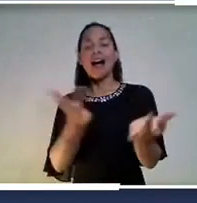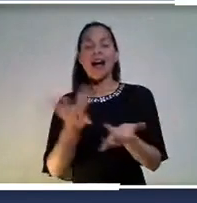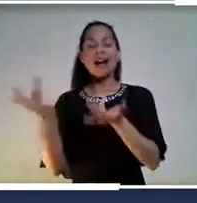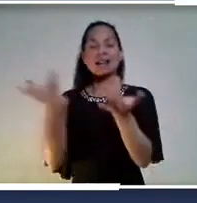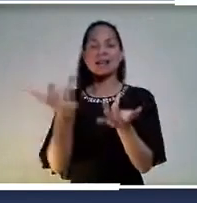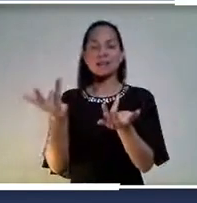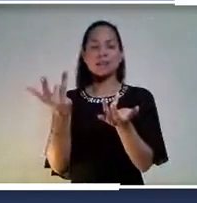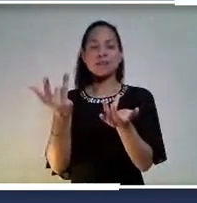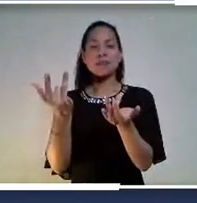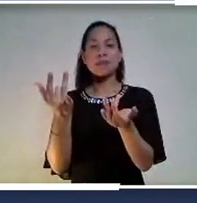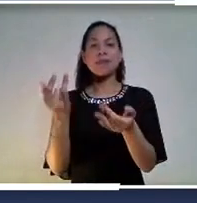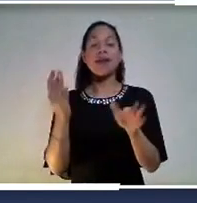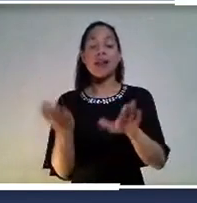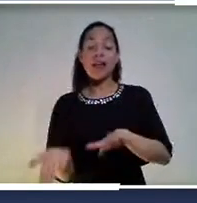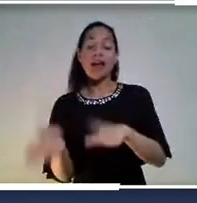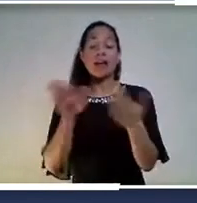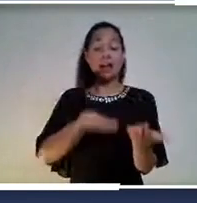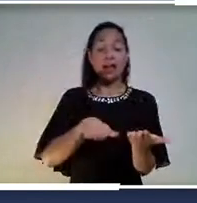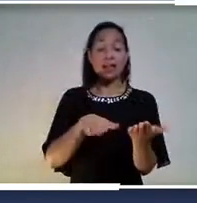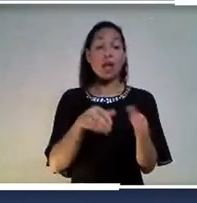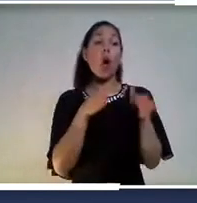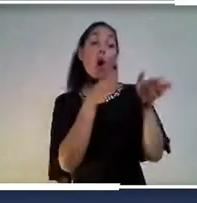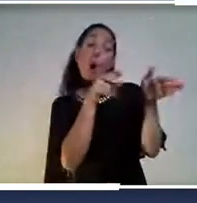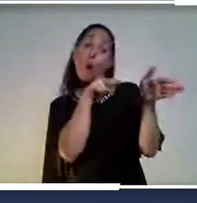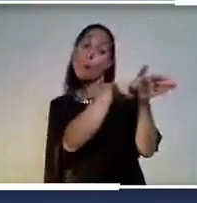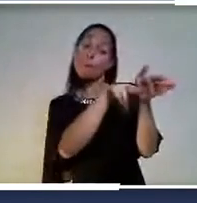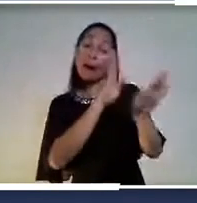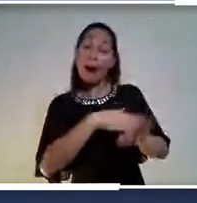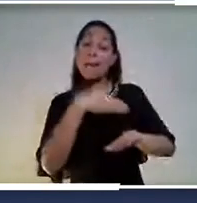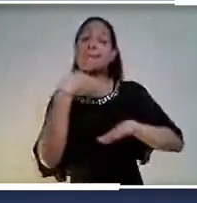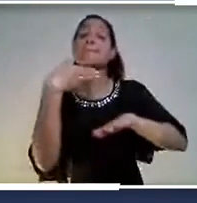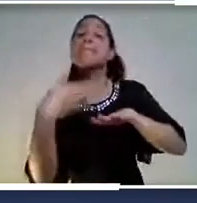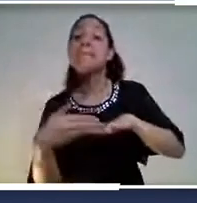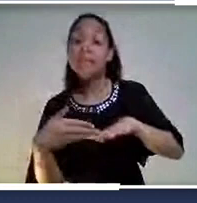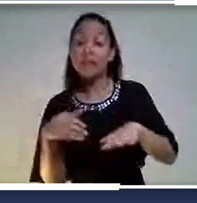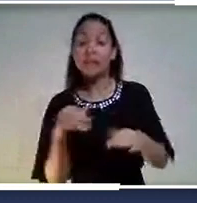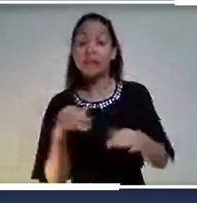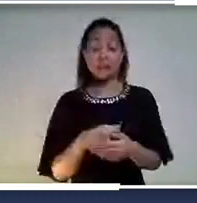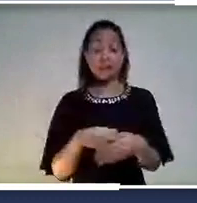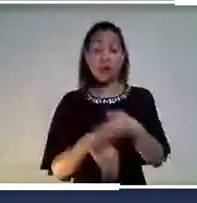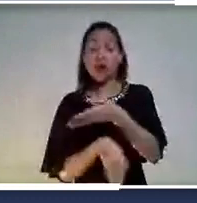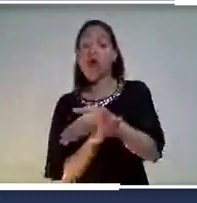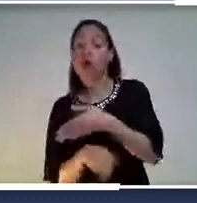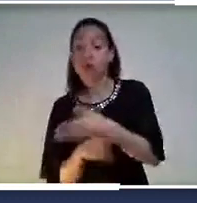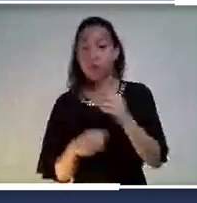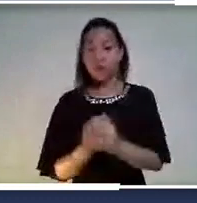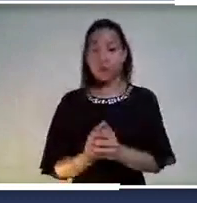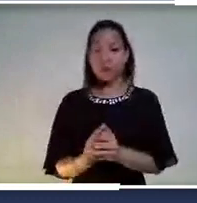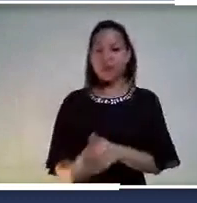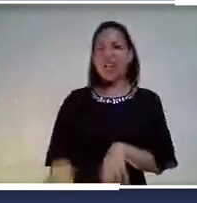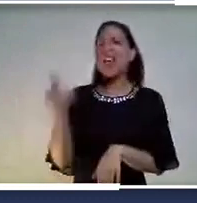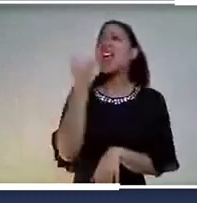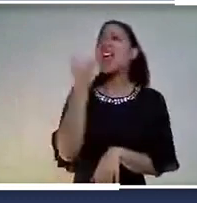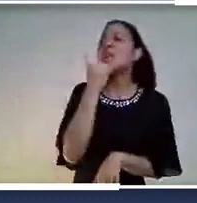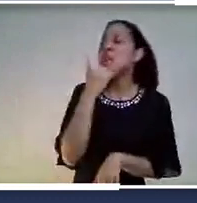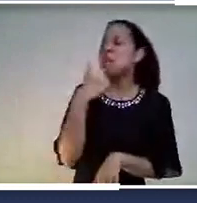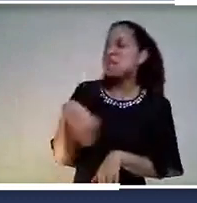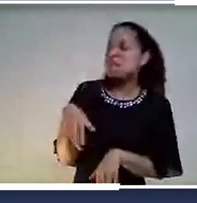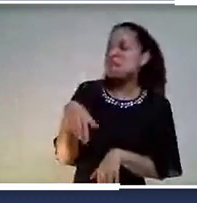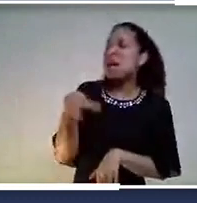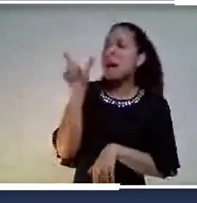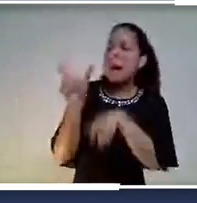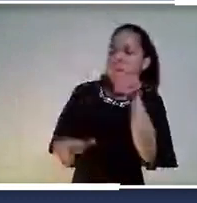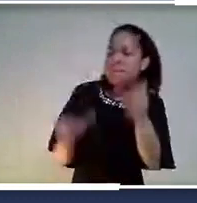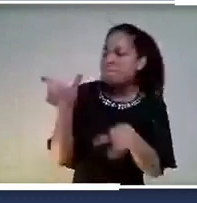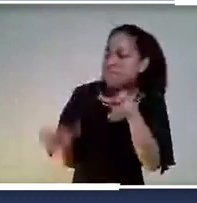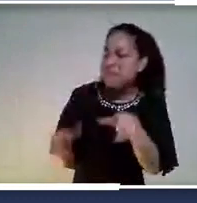que ocurre cuando una persona mueve ayes hay vida después de la vida podemos comunicarnos con nuestros seres queridos